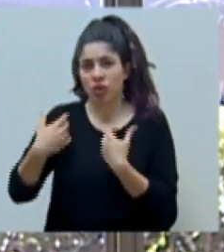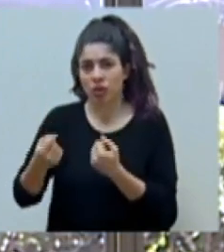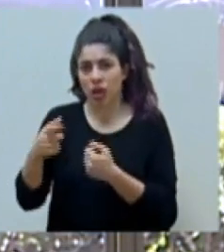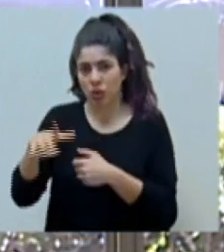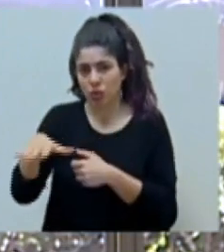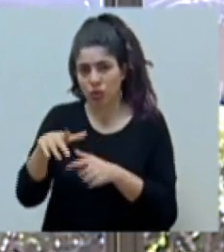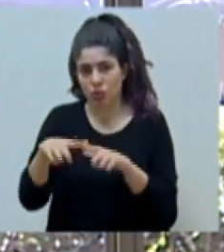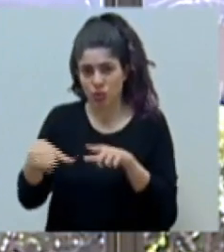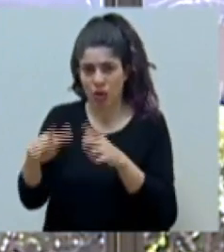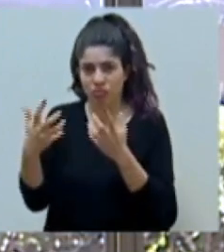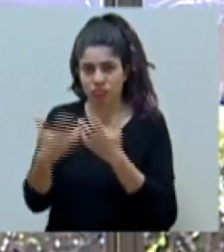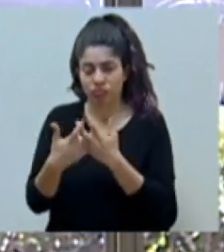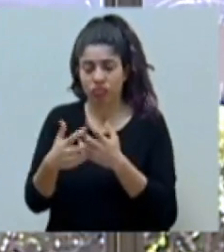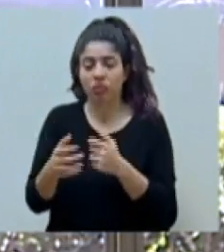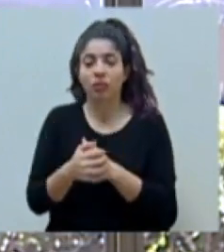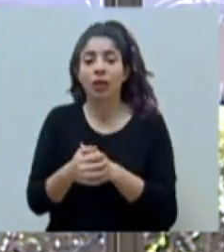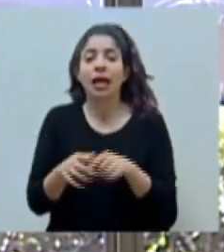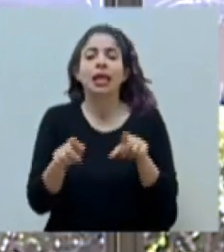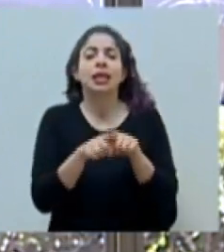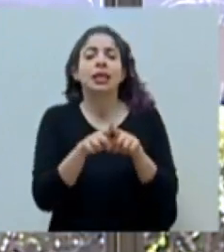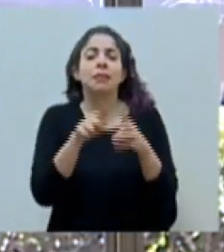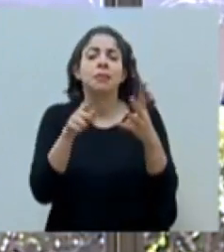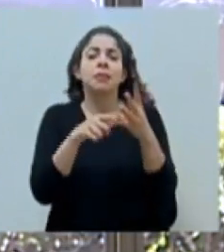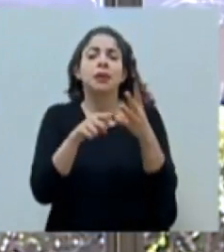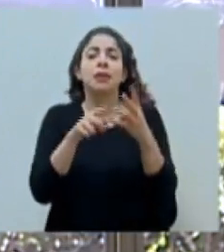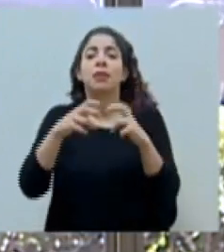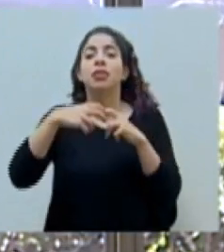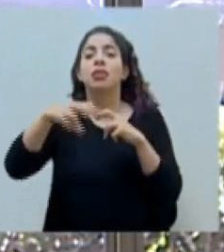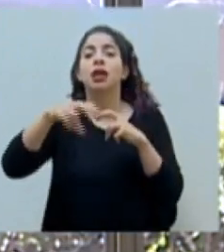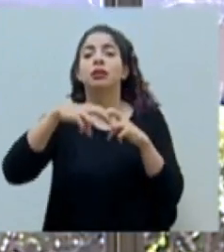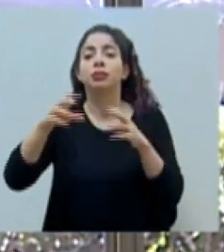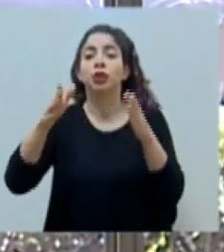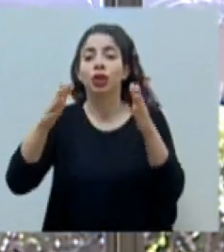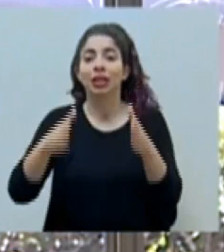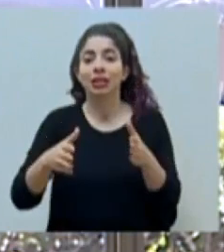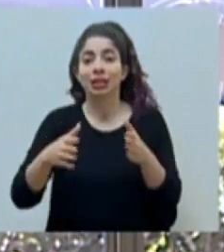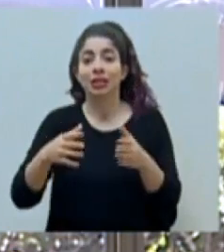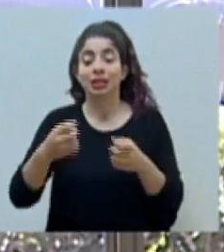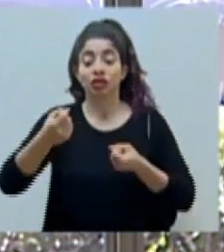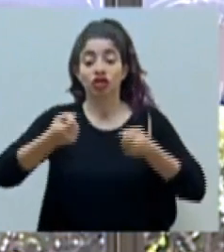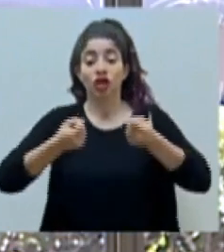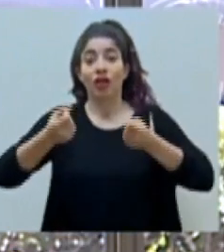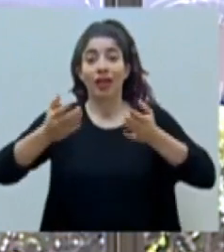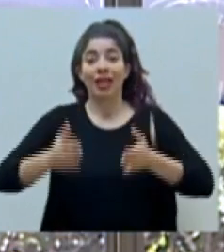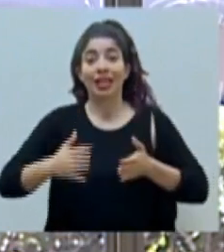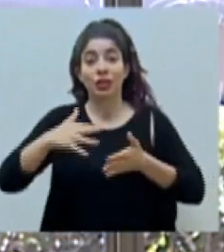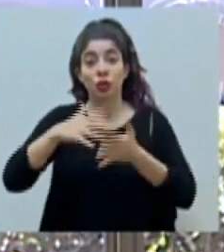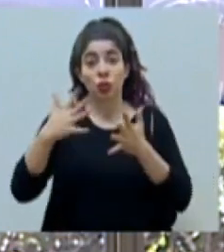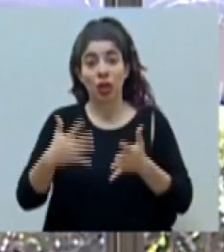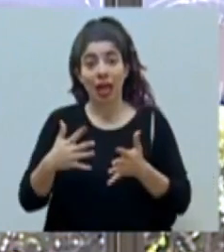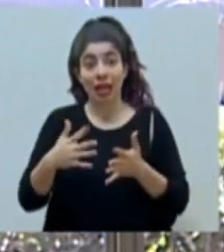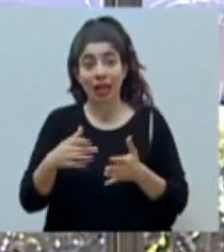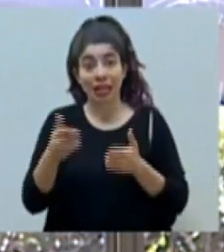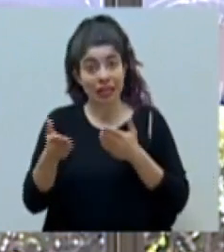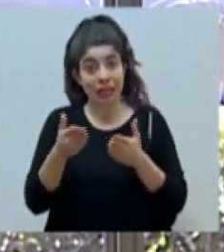También queríamos consultarle sobre el panorama de los transportistas de estudiantes, si cambia de alguna forma este servicio, si va a haber